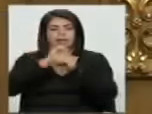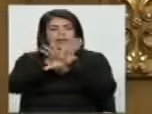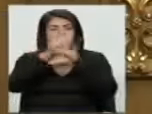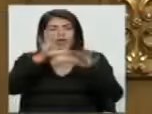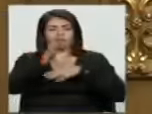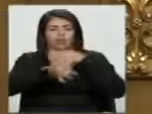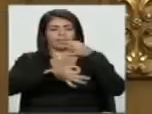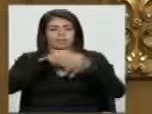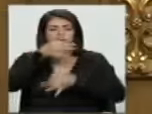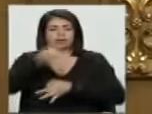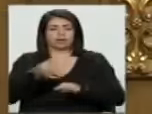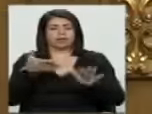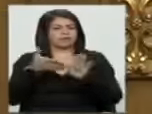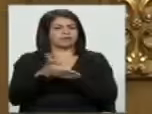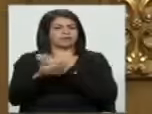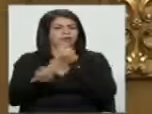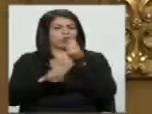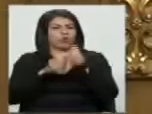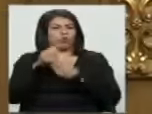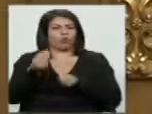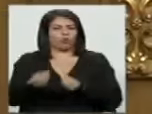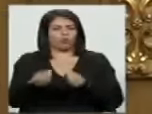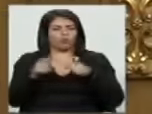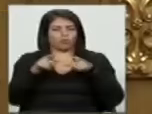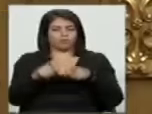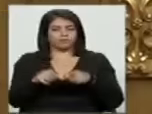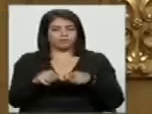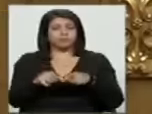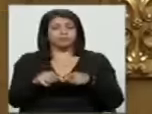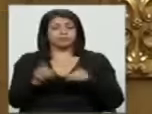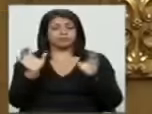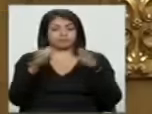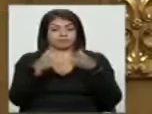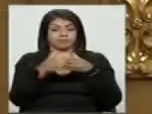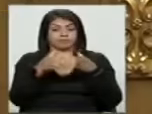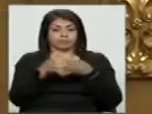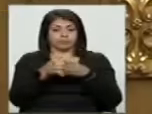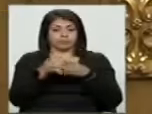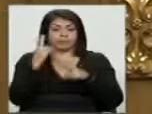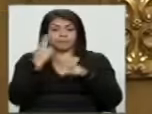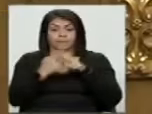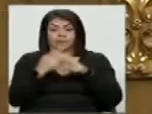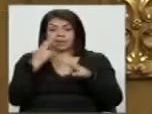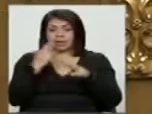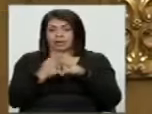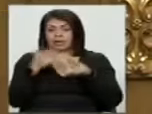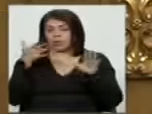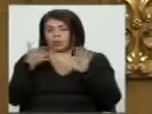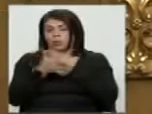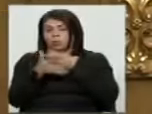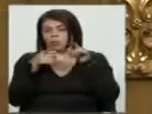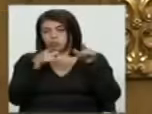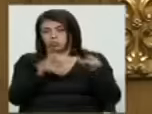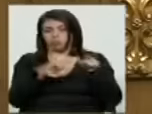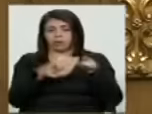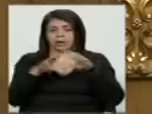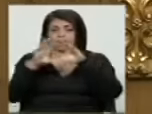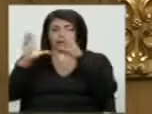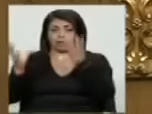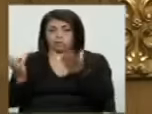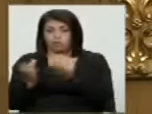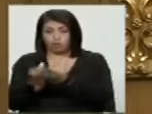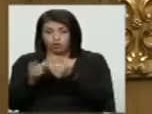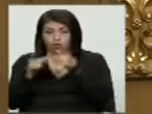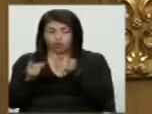claramente desde esa abstracción el peligro que significa para el mundo